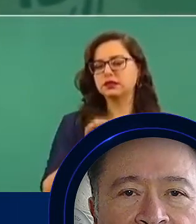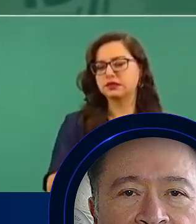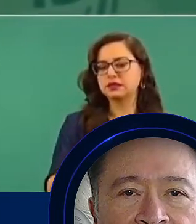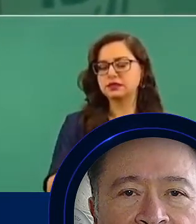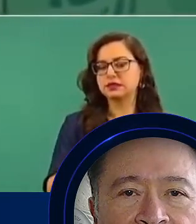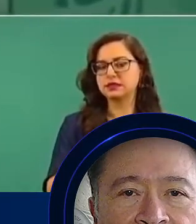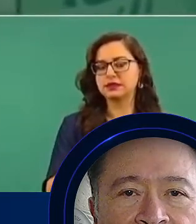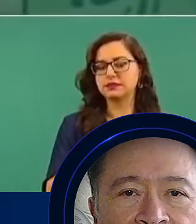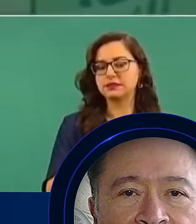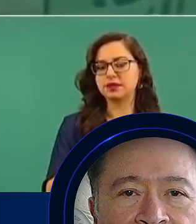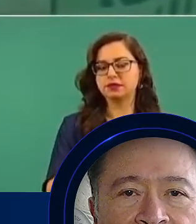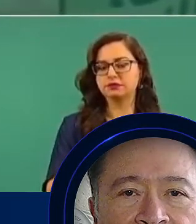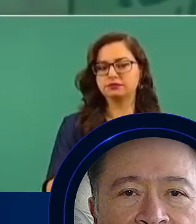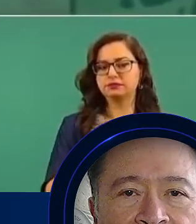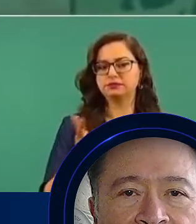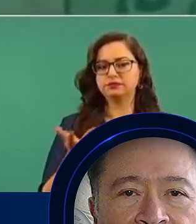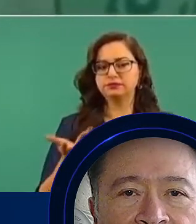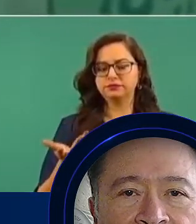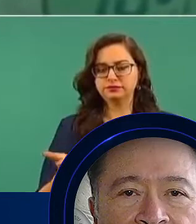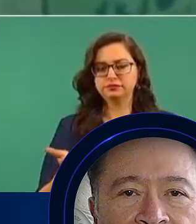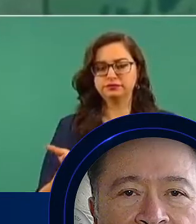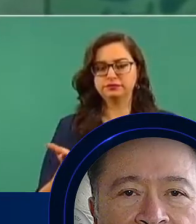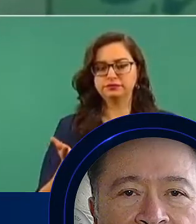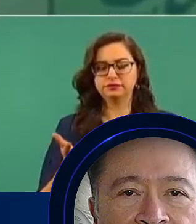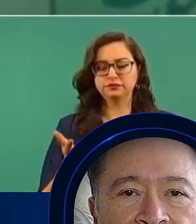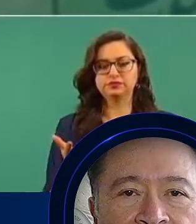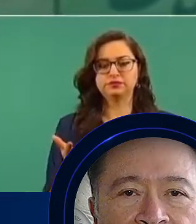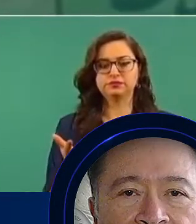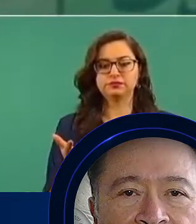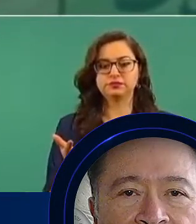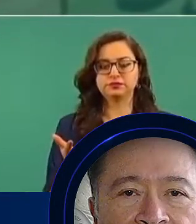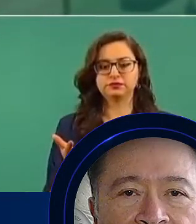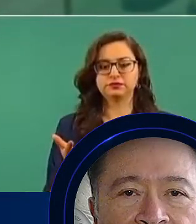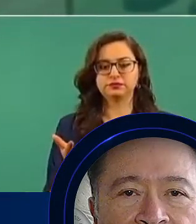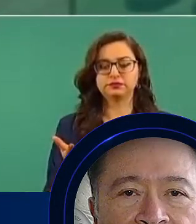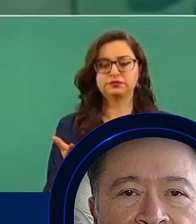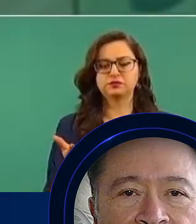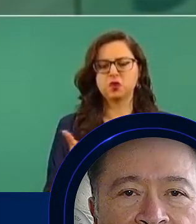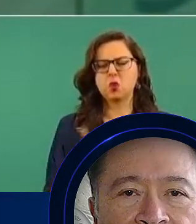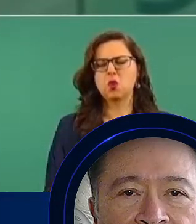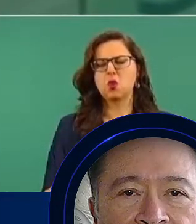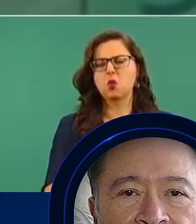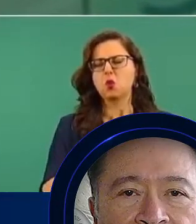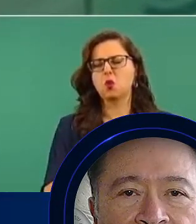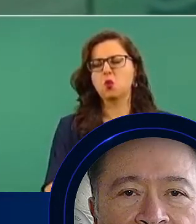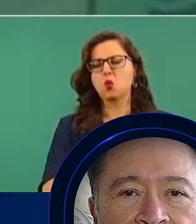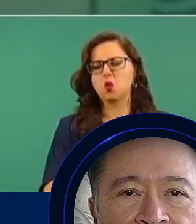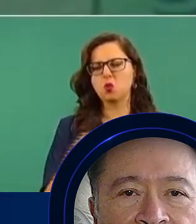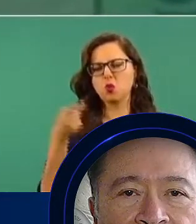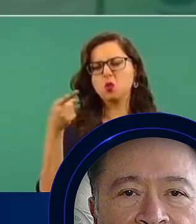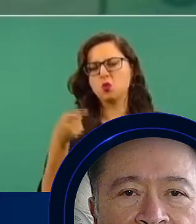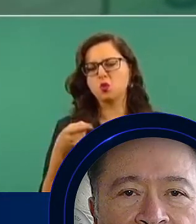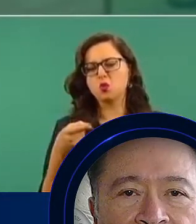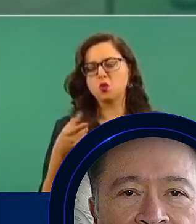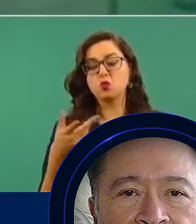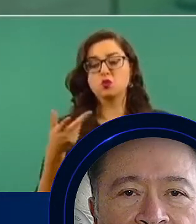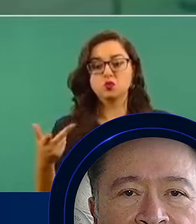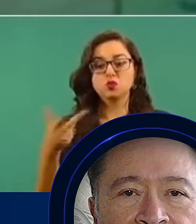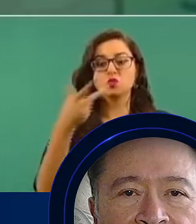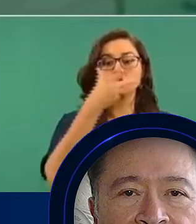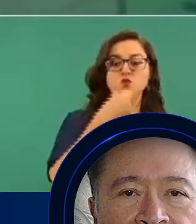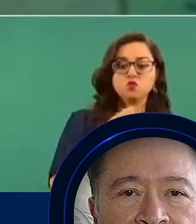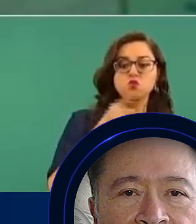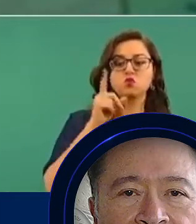candidatura, Luis Alberto Que muy probablemente será exitosa Yo no veo la posibilidad De